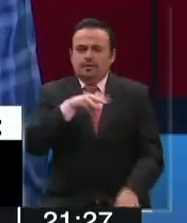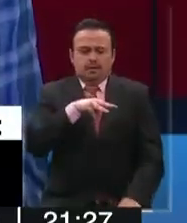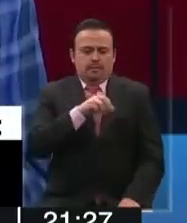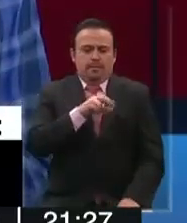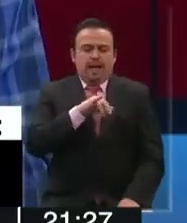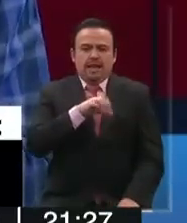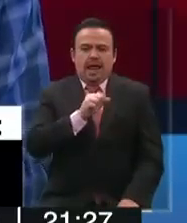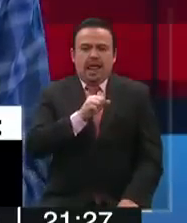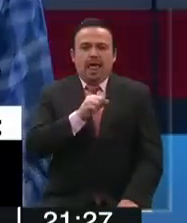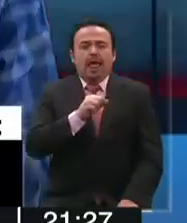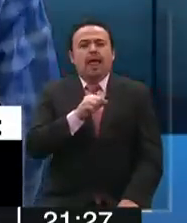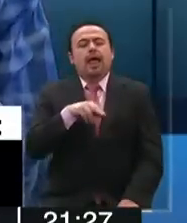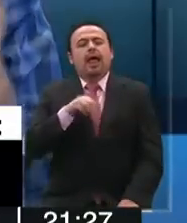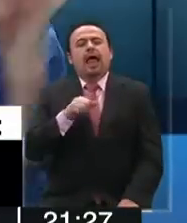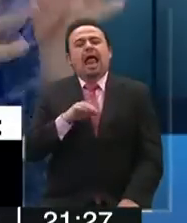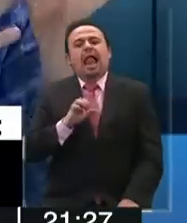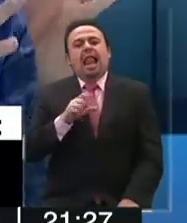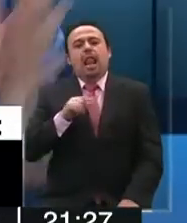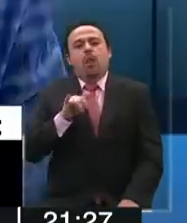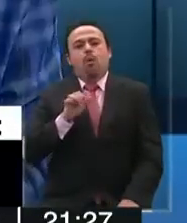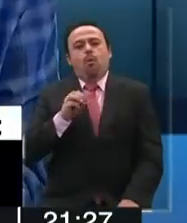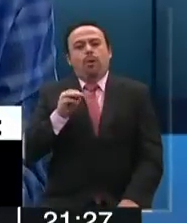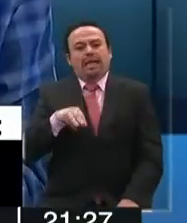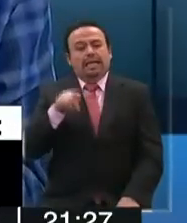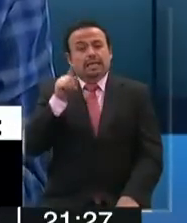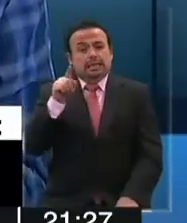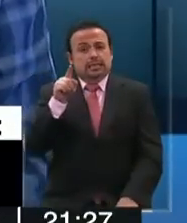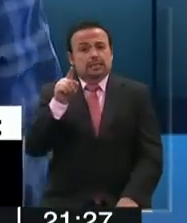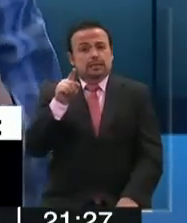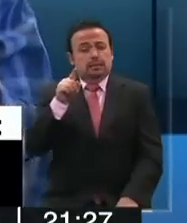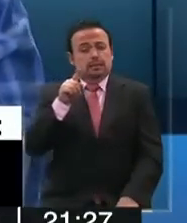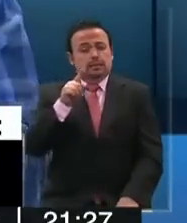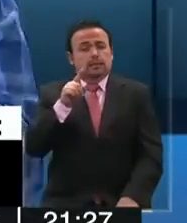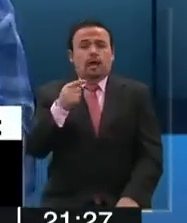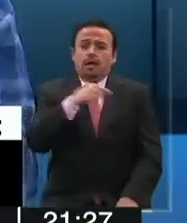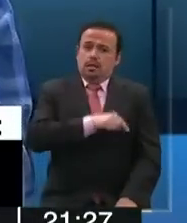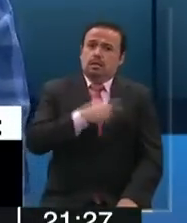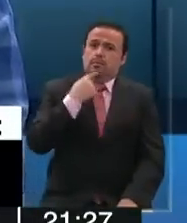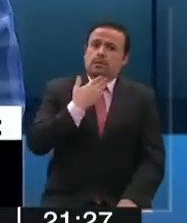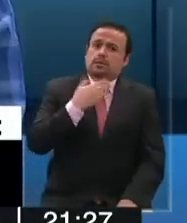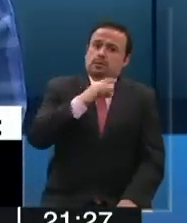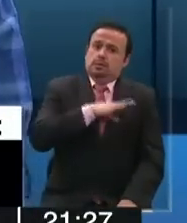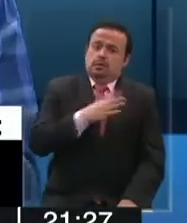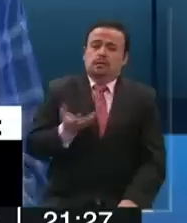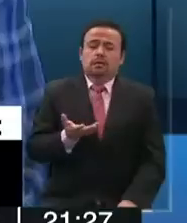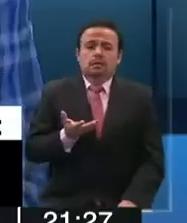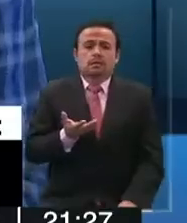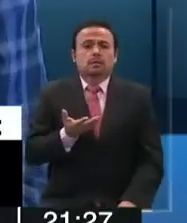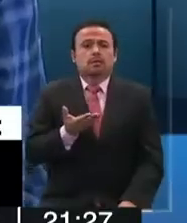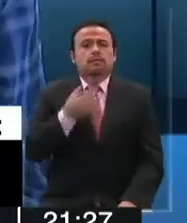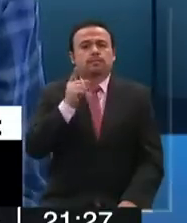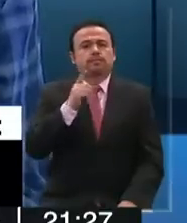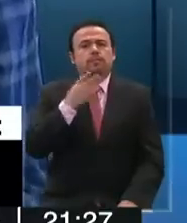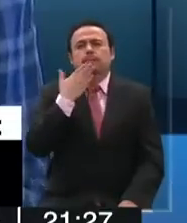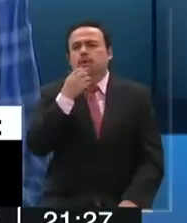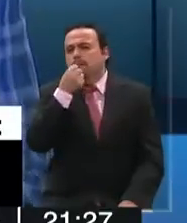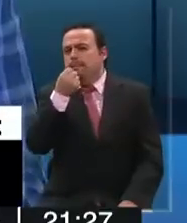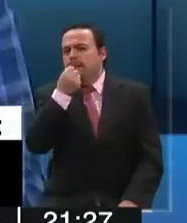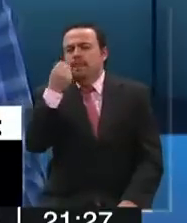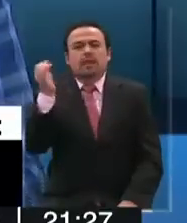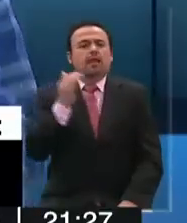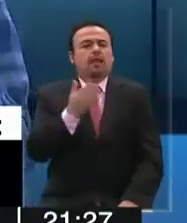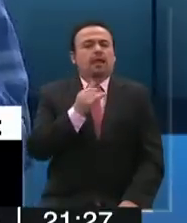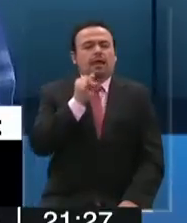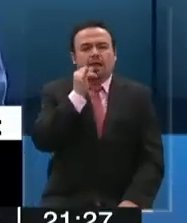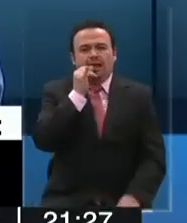elwin se hizo no hace mucho tiempo atrás con un periodista italiano y por